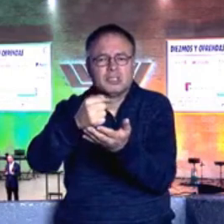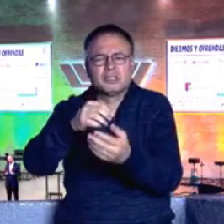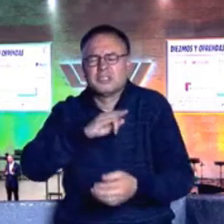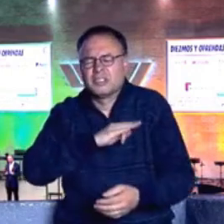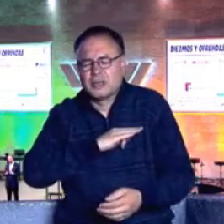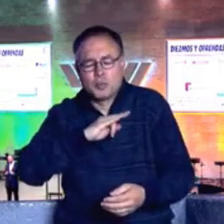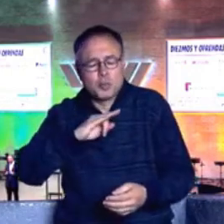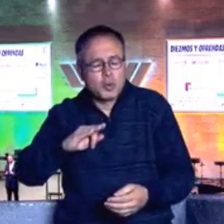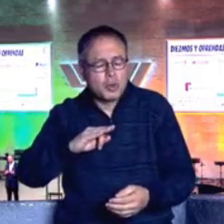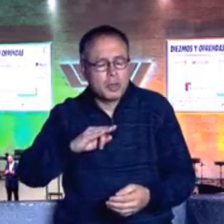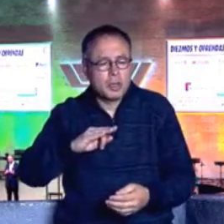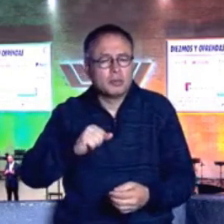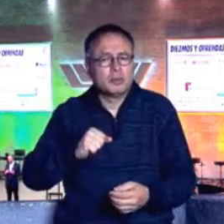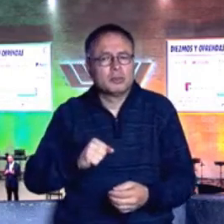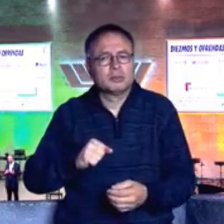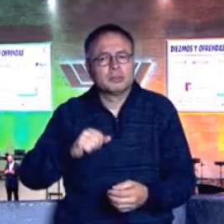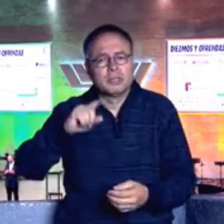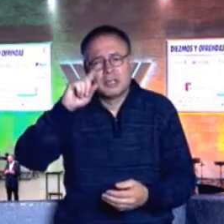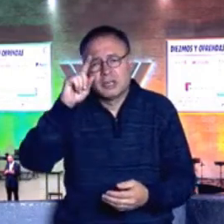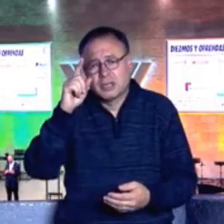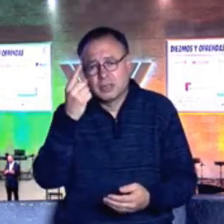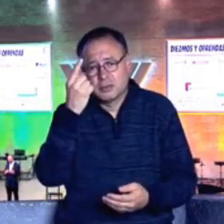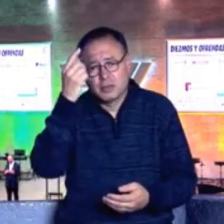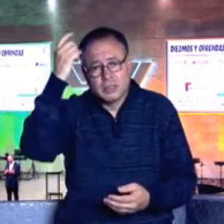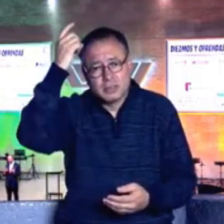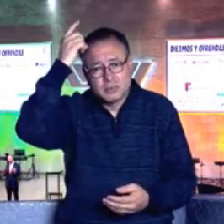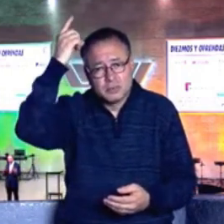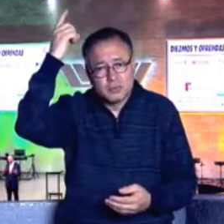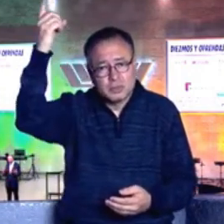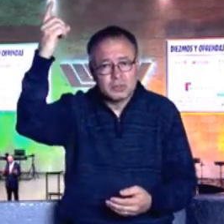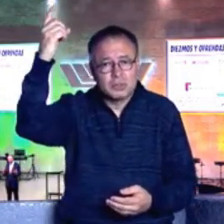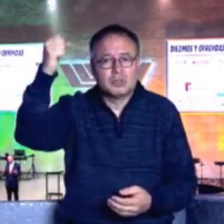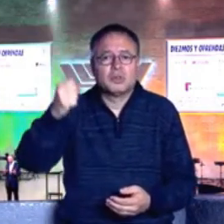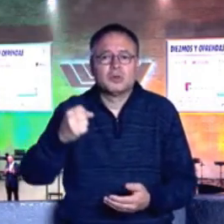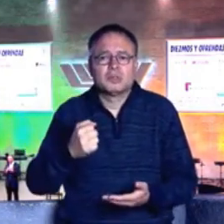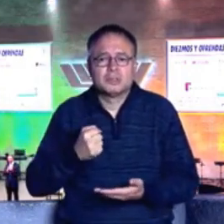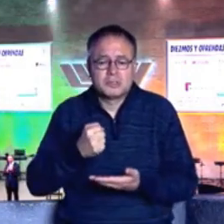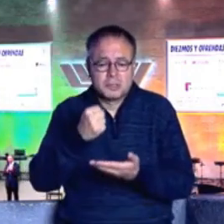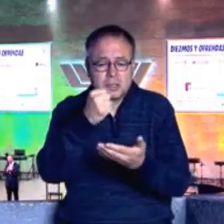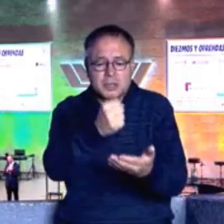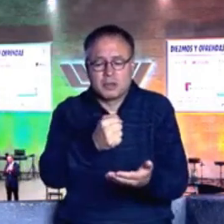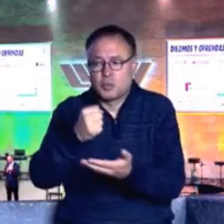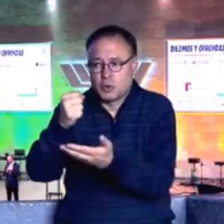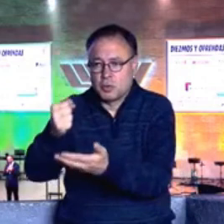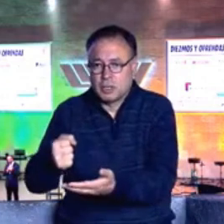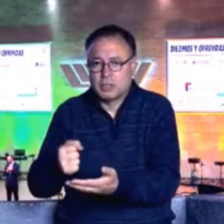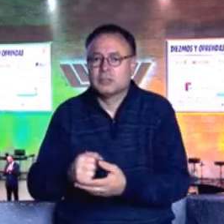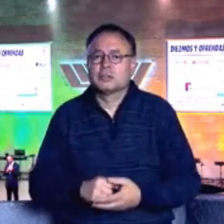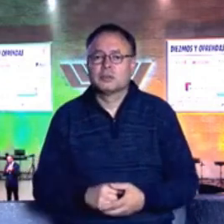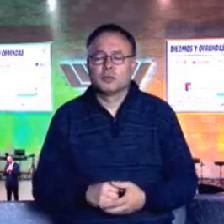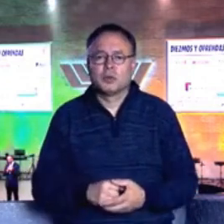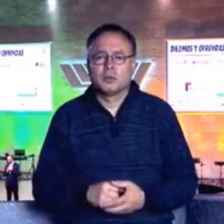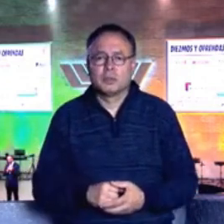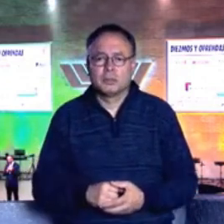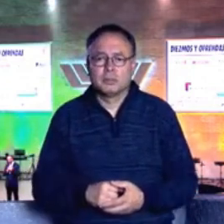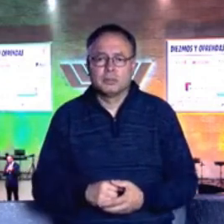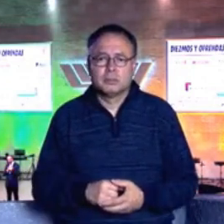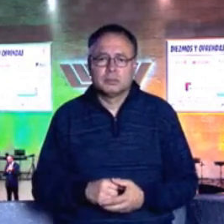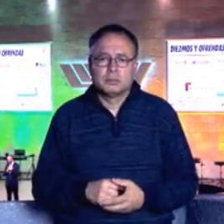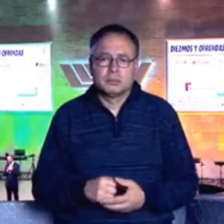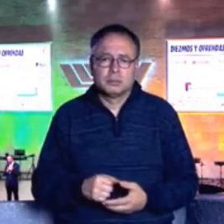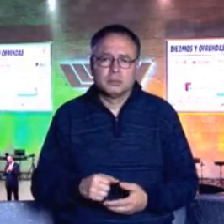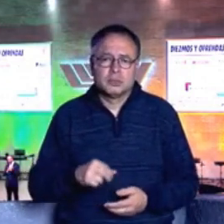proveedor de un Dios que nos ama nuestro padre Jehová